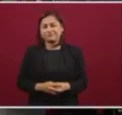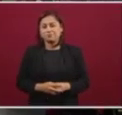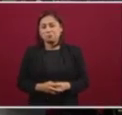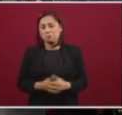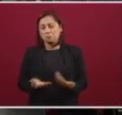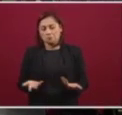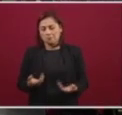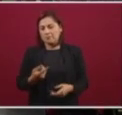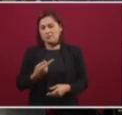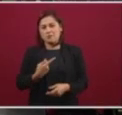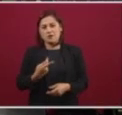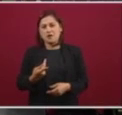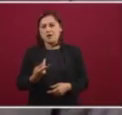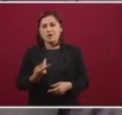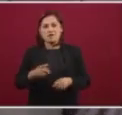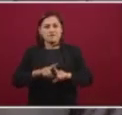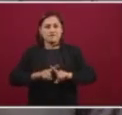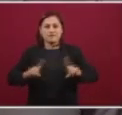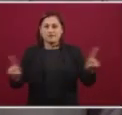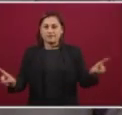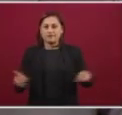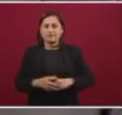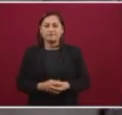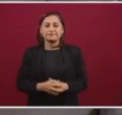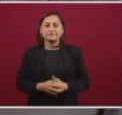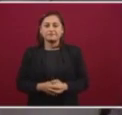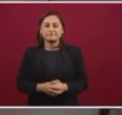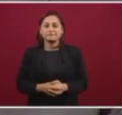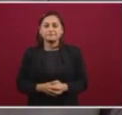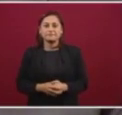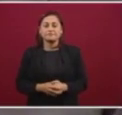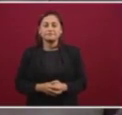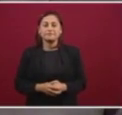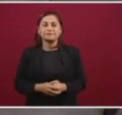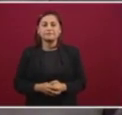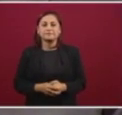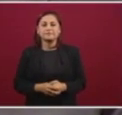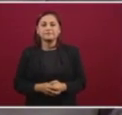iguales. Y además es muy sencillo,